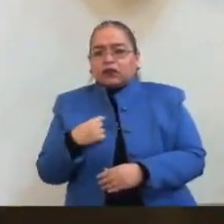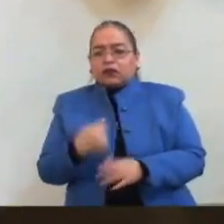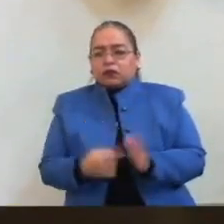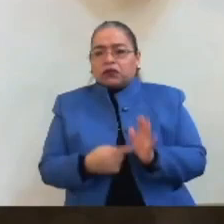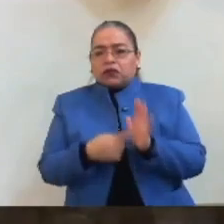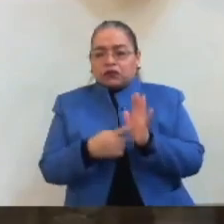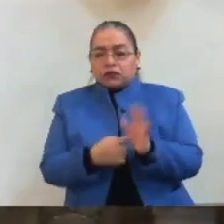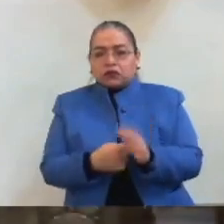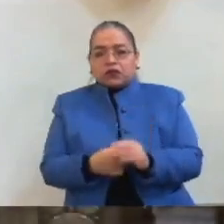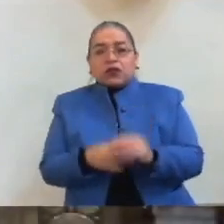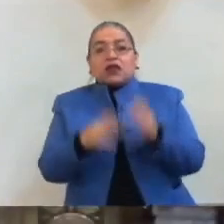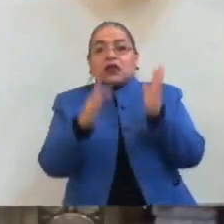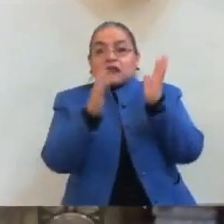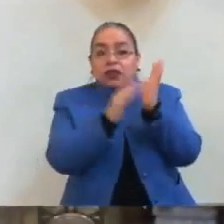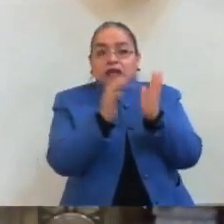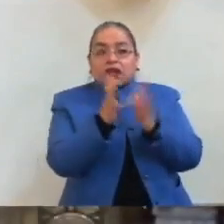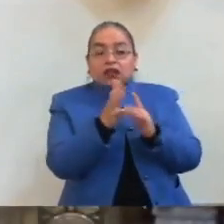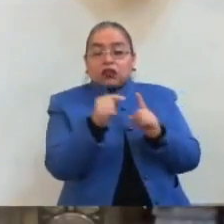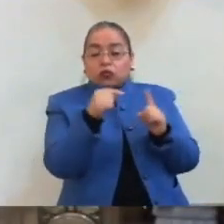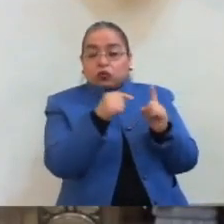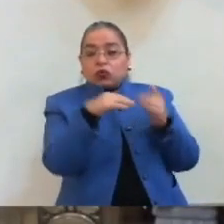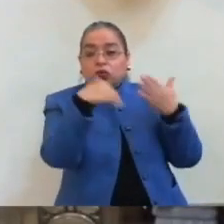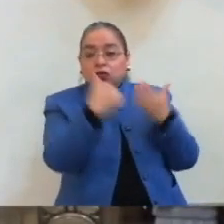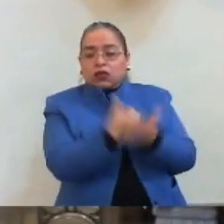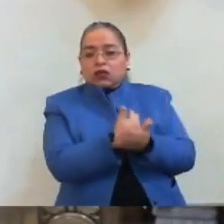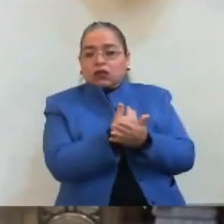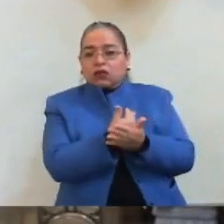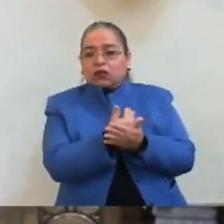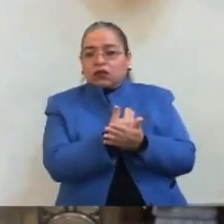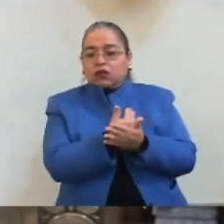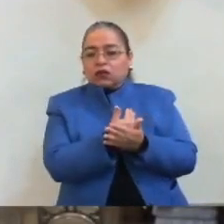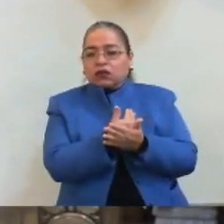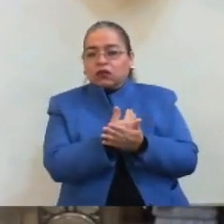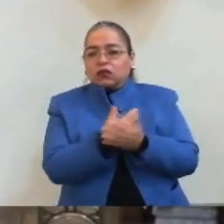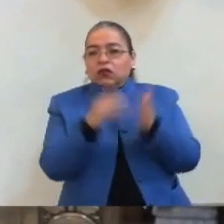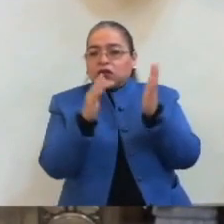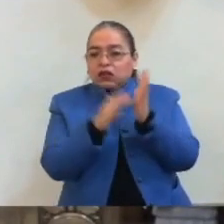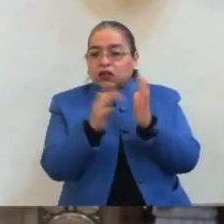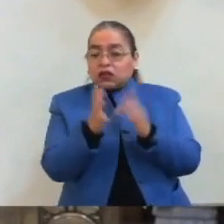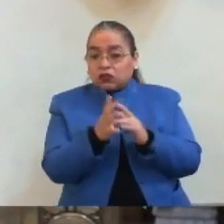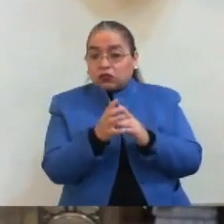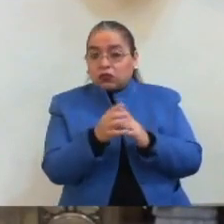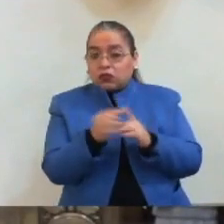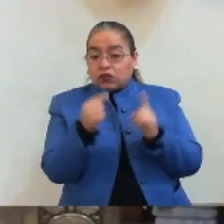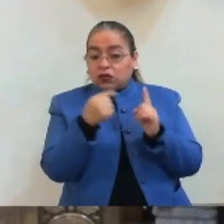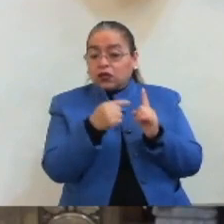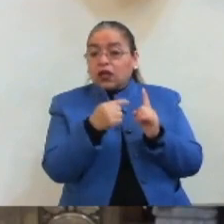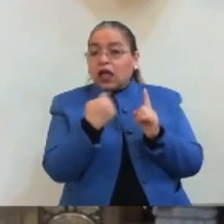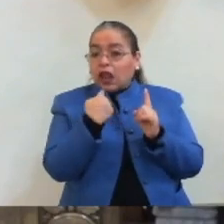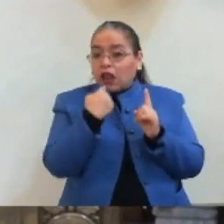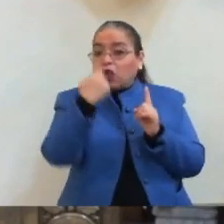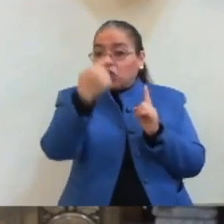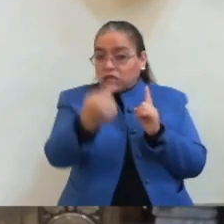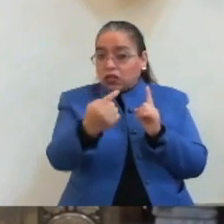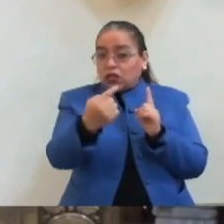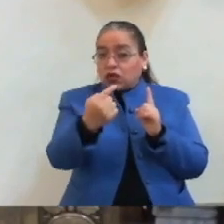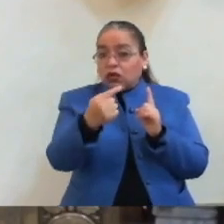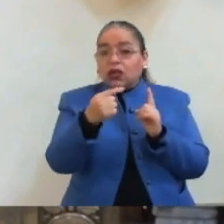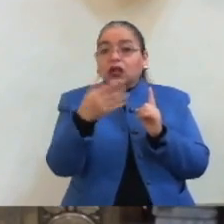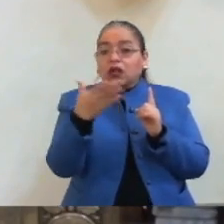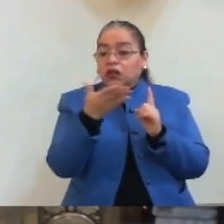cristo la palabra se hizo carne lo que dijo es y